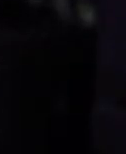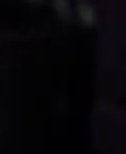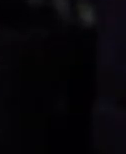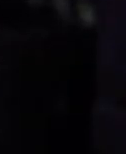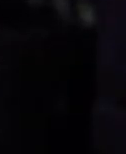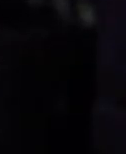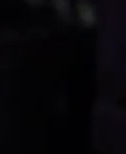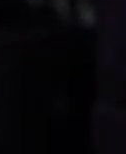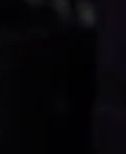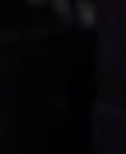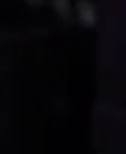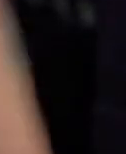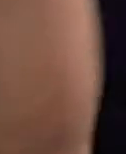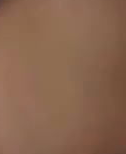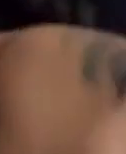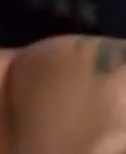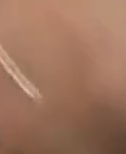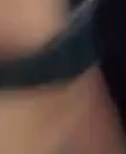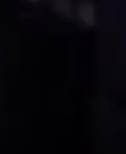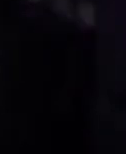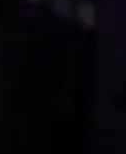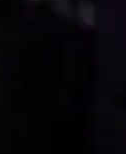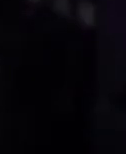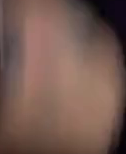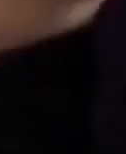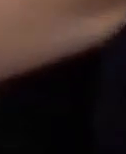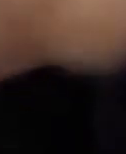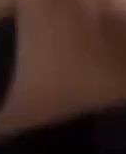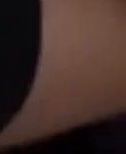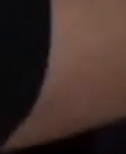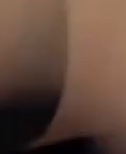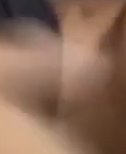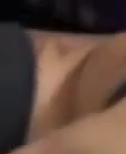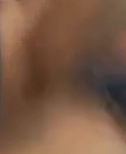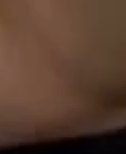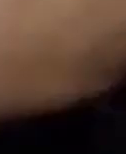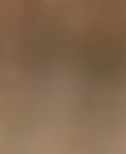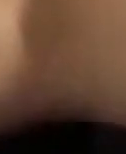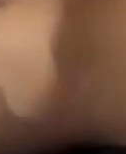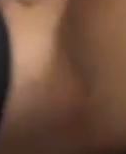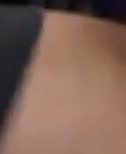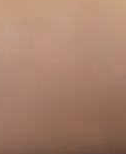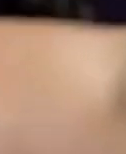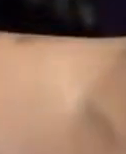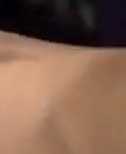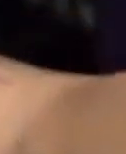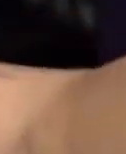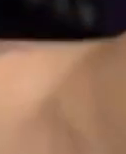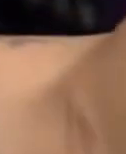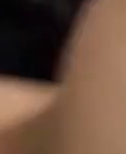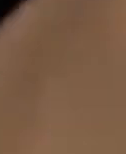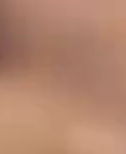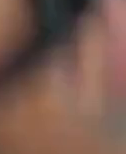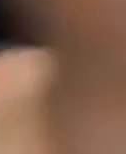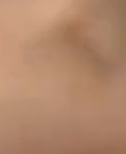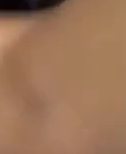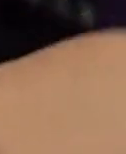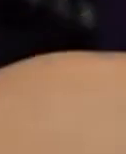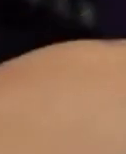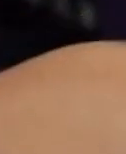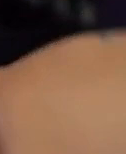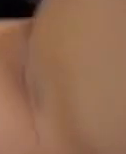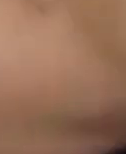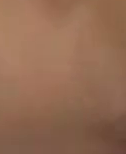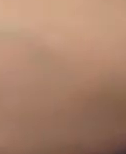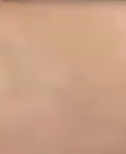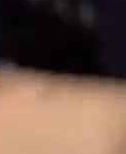la oportunidad, voy a ir a tratar, aunque me maten, de llevarme, aunque sea 10 yeguas flacas, policía o boinas